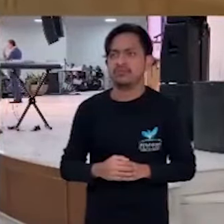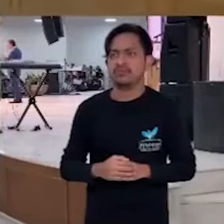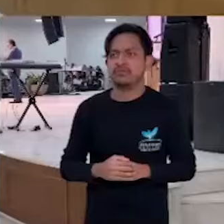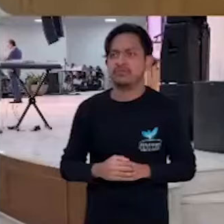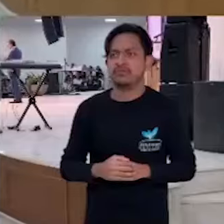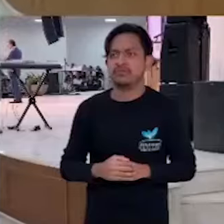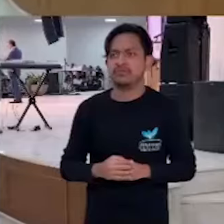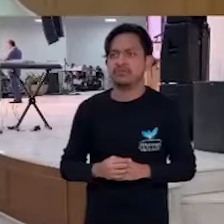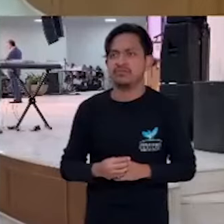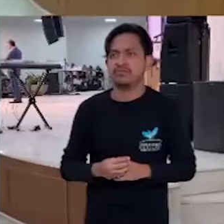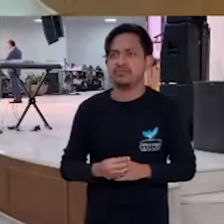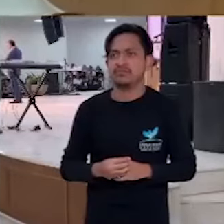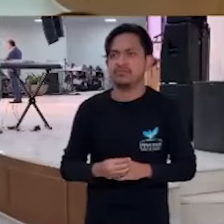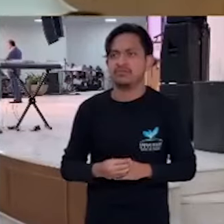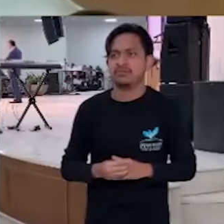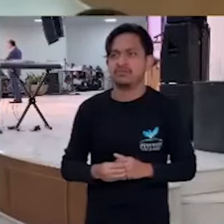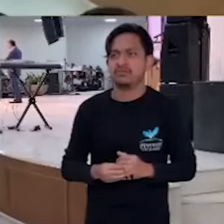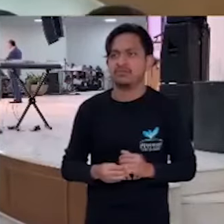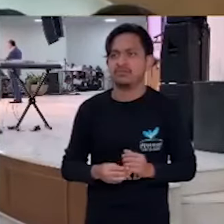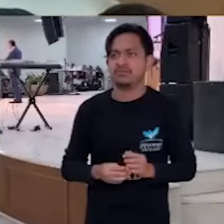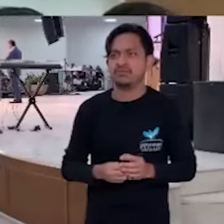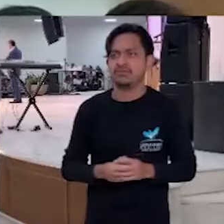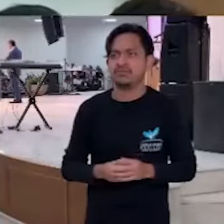¿cómo se dice? De nuestro trabajo.